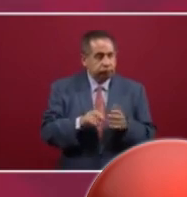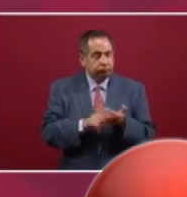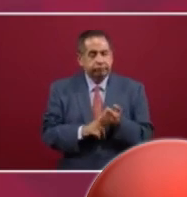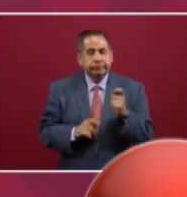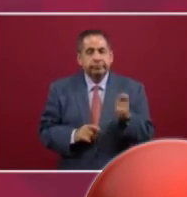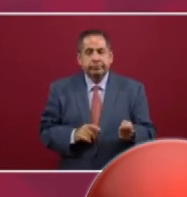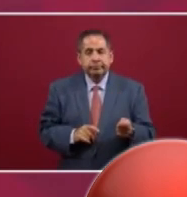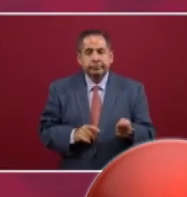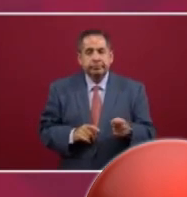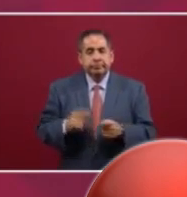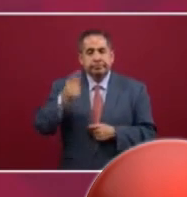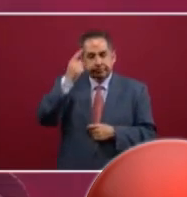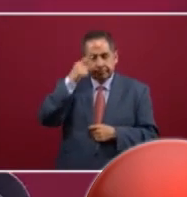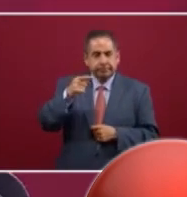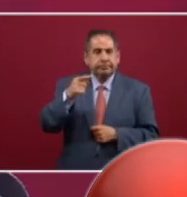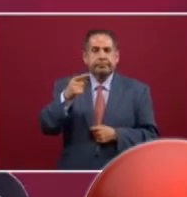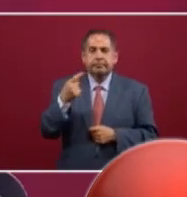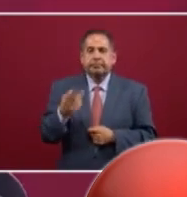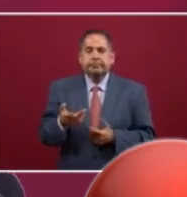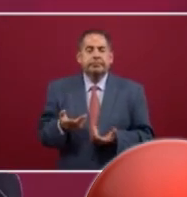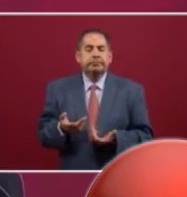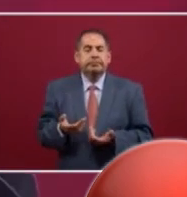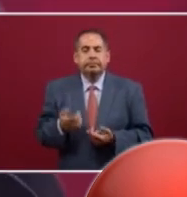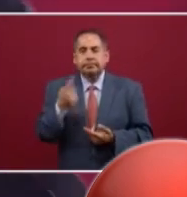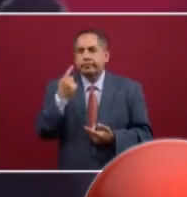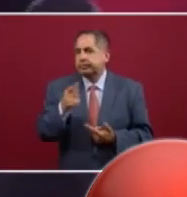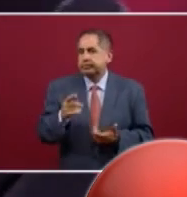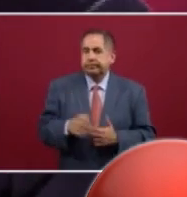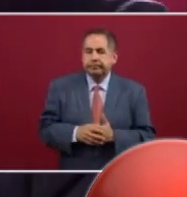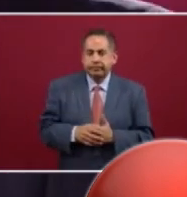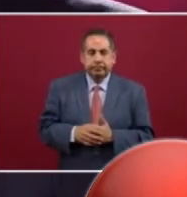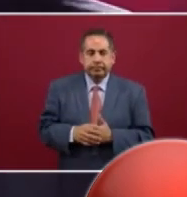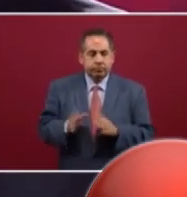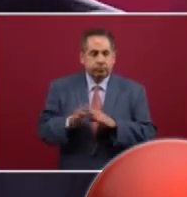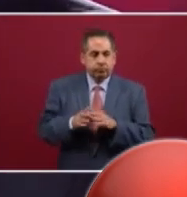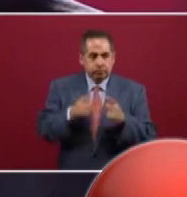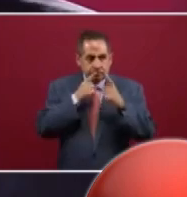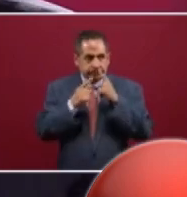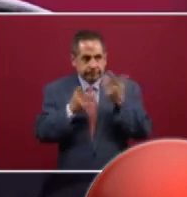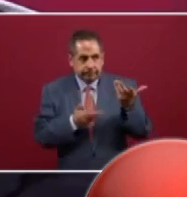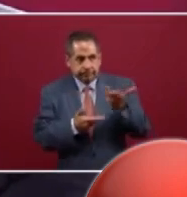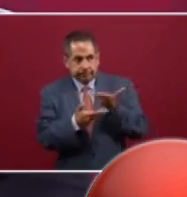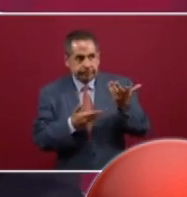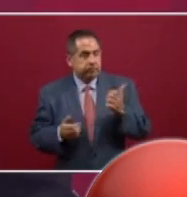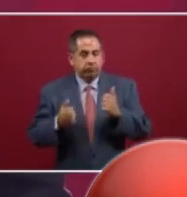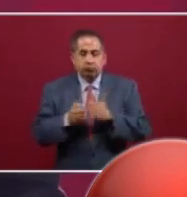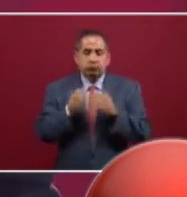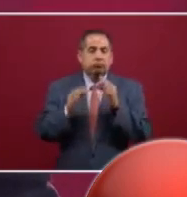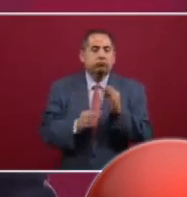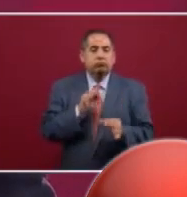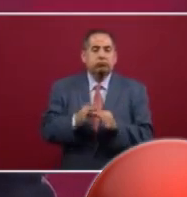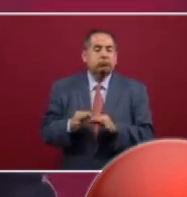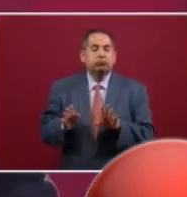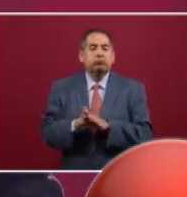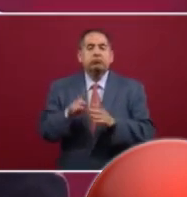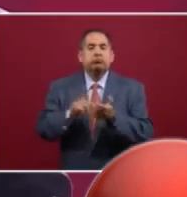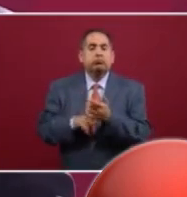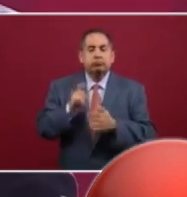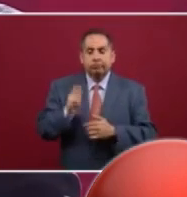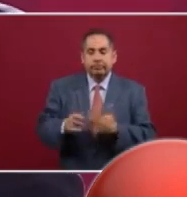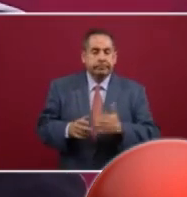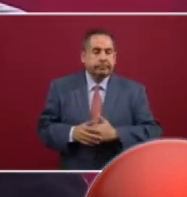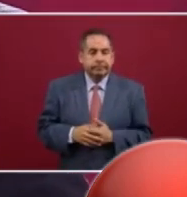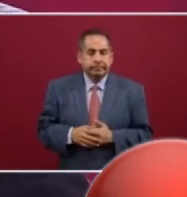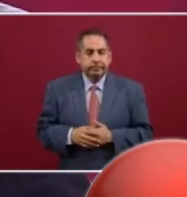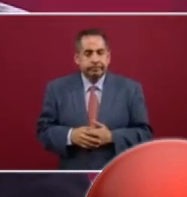de optar por la negociación, aún en